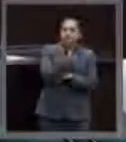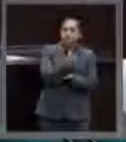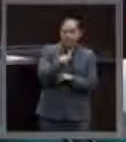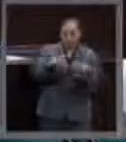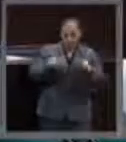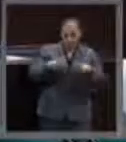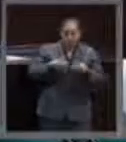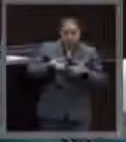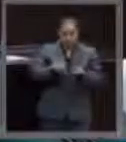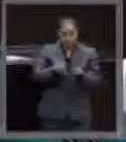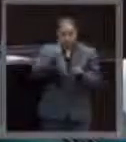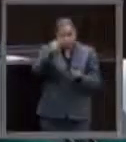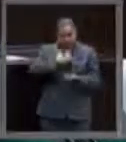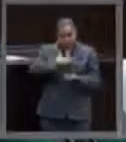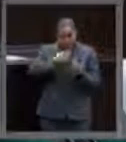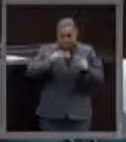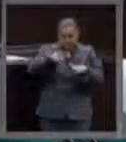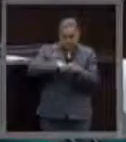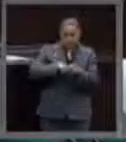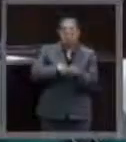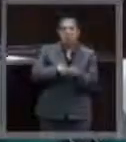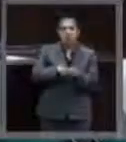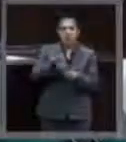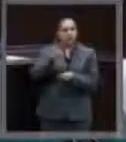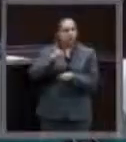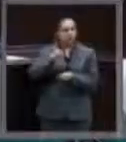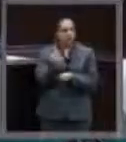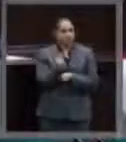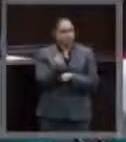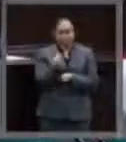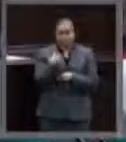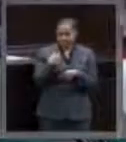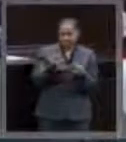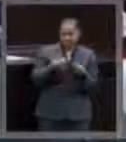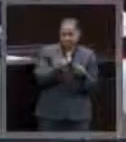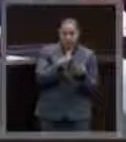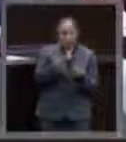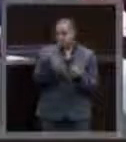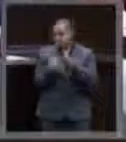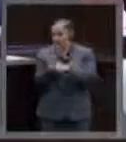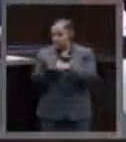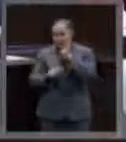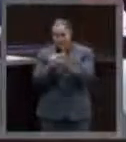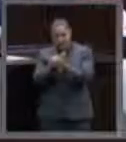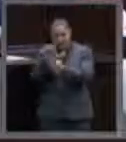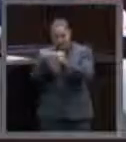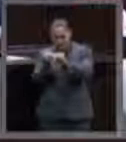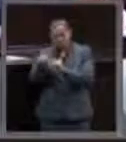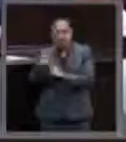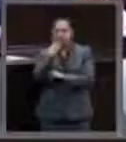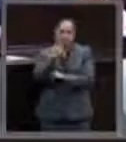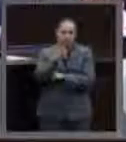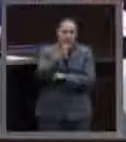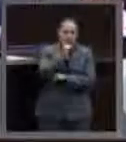que sean estrictamente indispensables para la implementar e implementación de las nuevas leyes no podrá incluirse